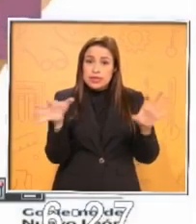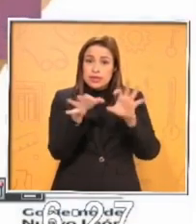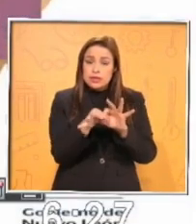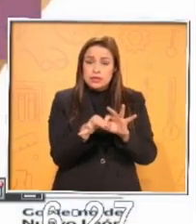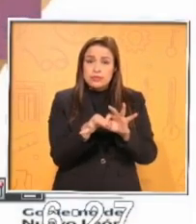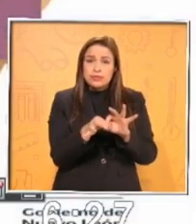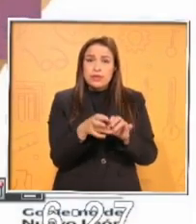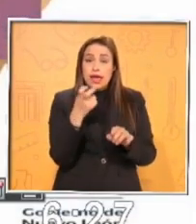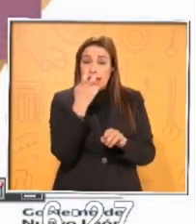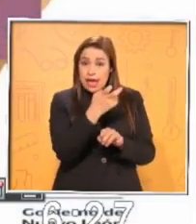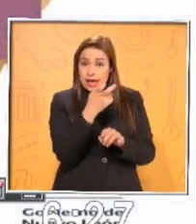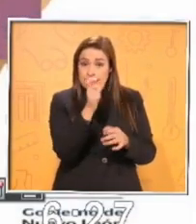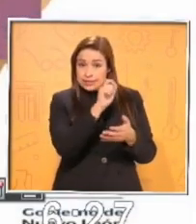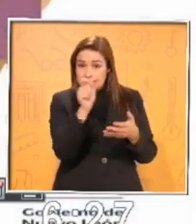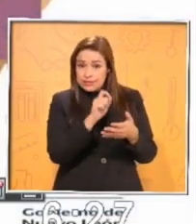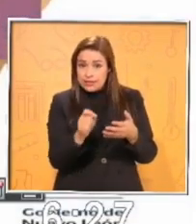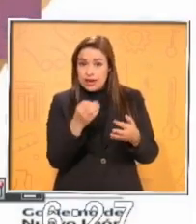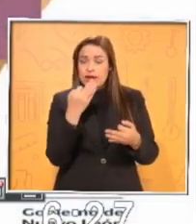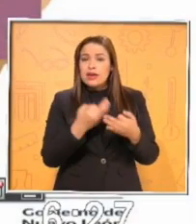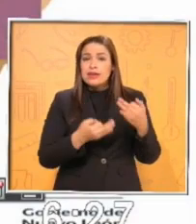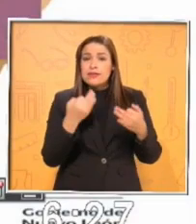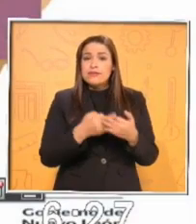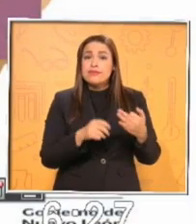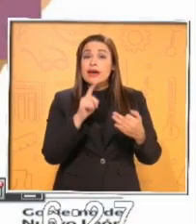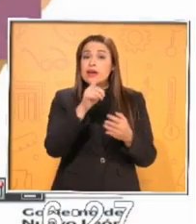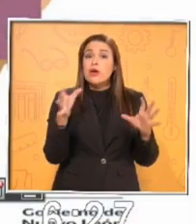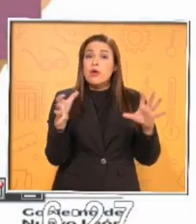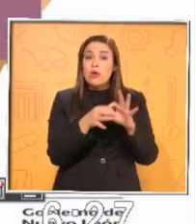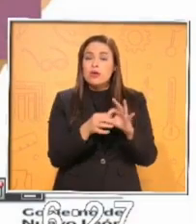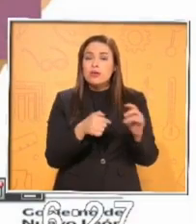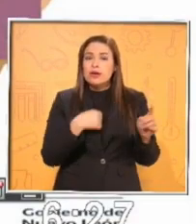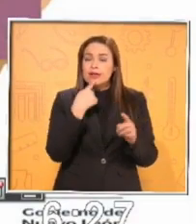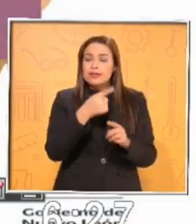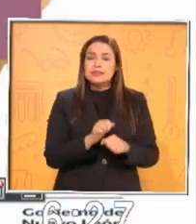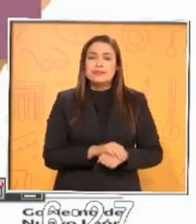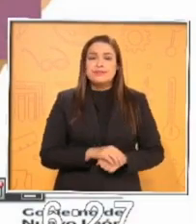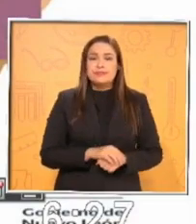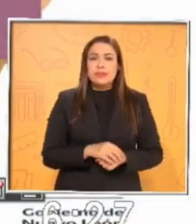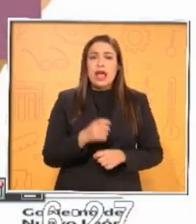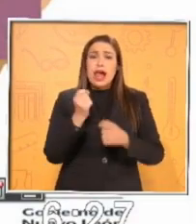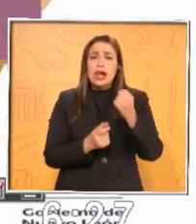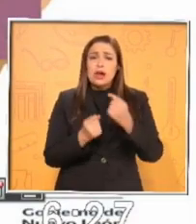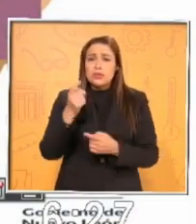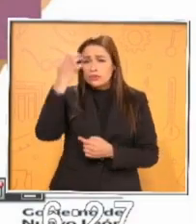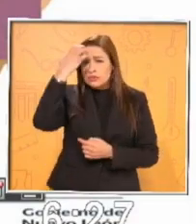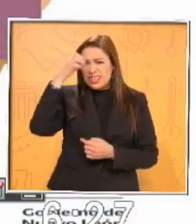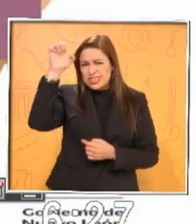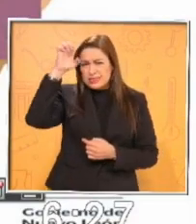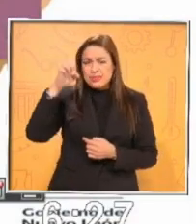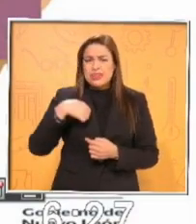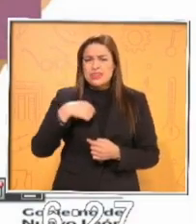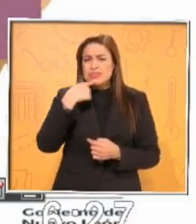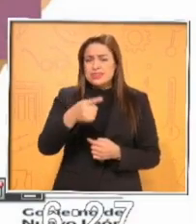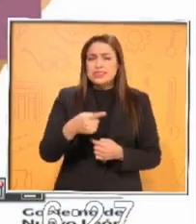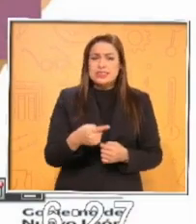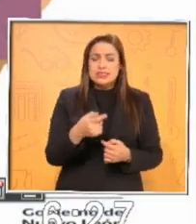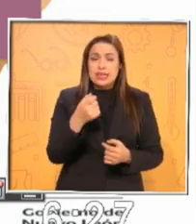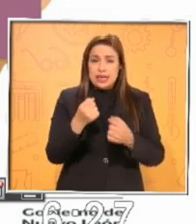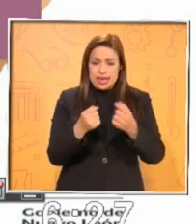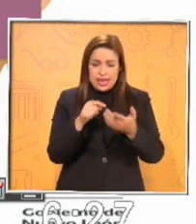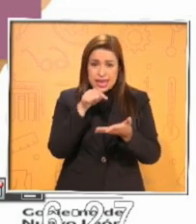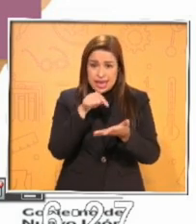A este párrafo le falta un conector. Dice, algunos expertos opinan que estos dispositivos, nos referimos a los